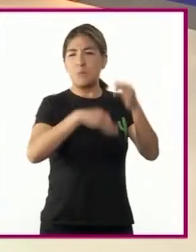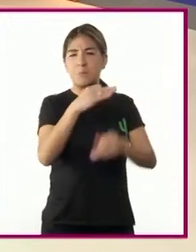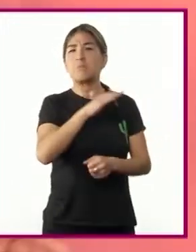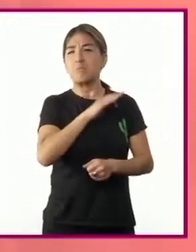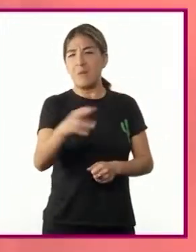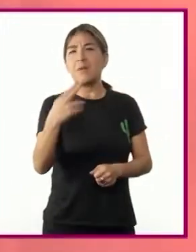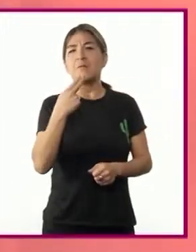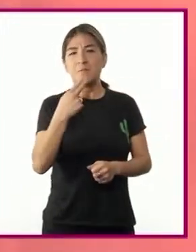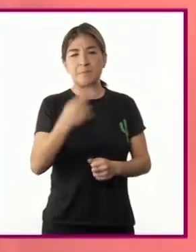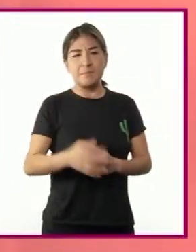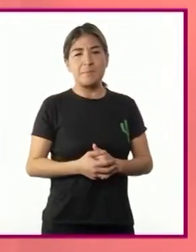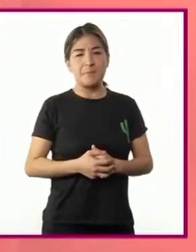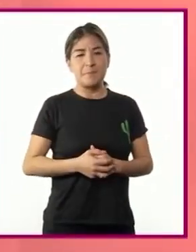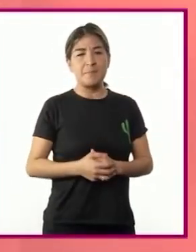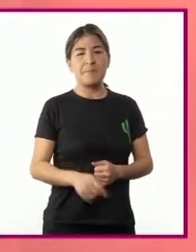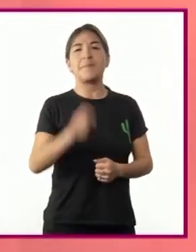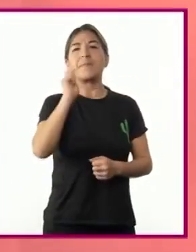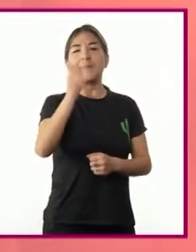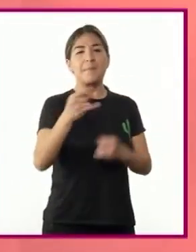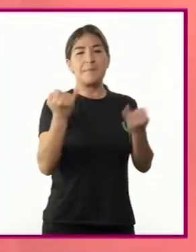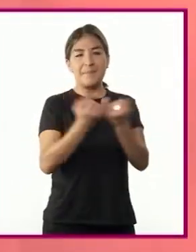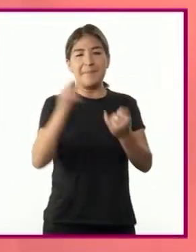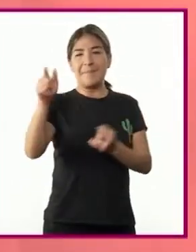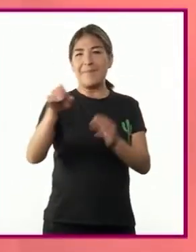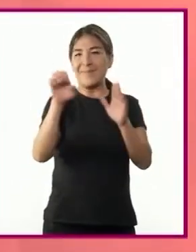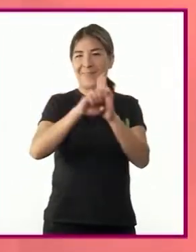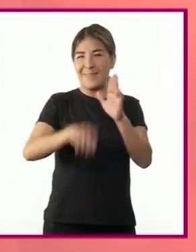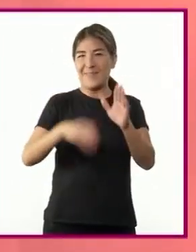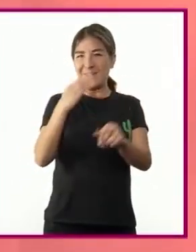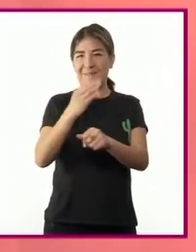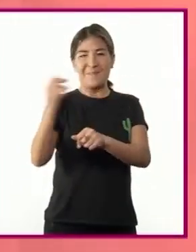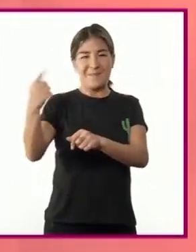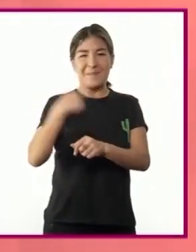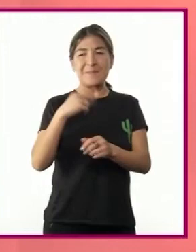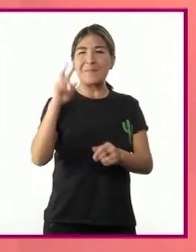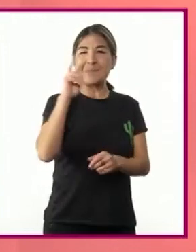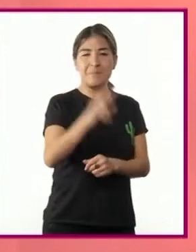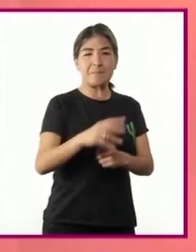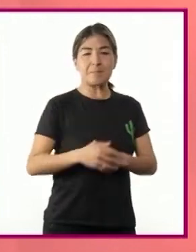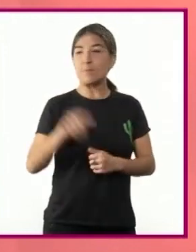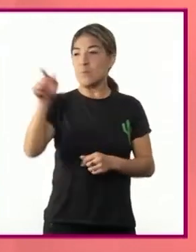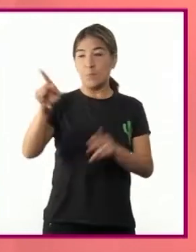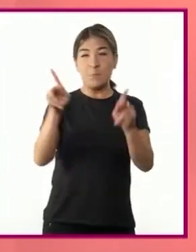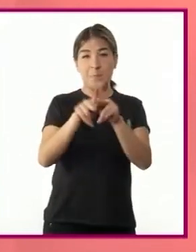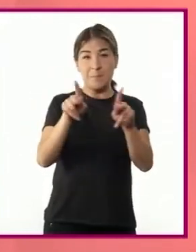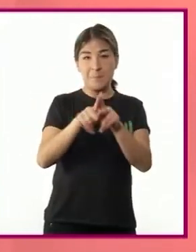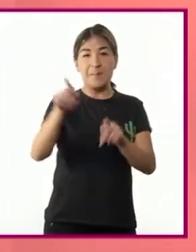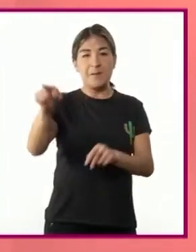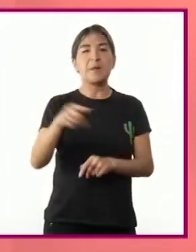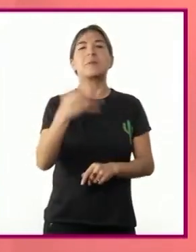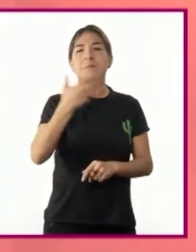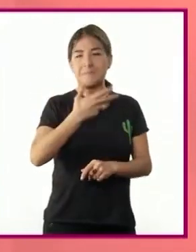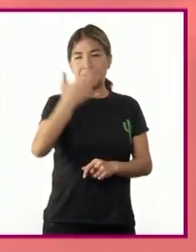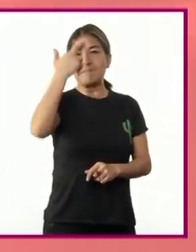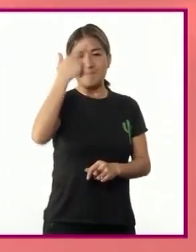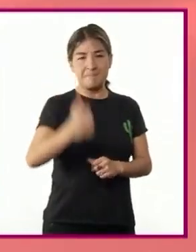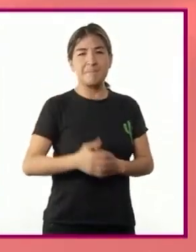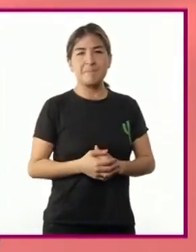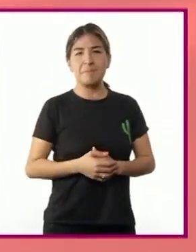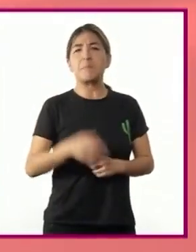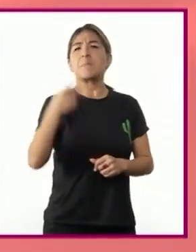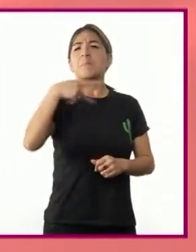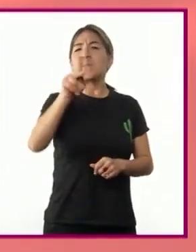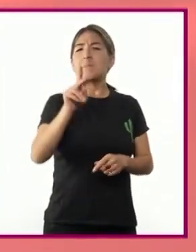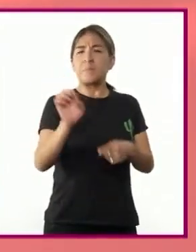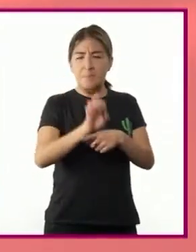adecuadas. Justo como en el ejemplo que me mostraste, tu prima y tú tienen razón. Pero